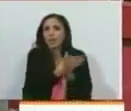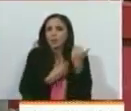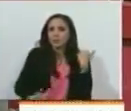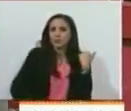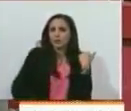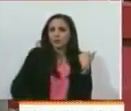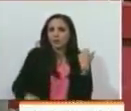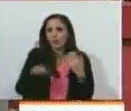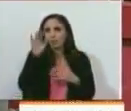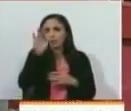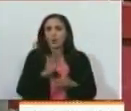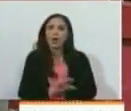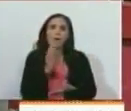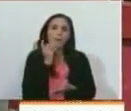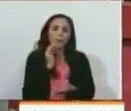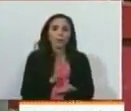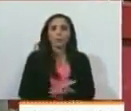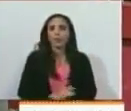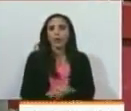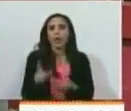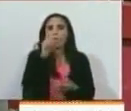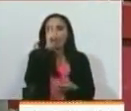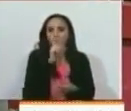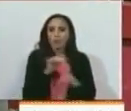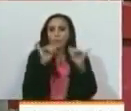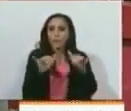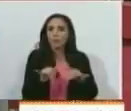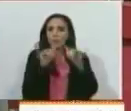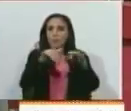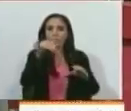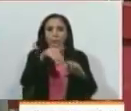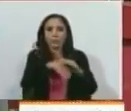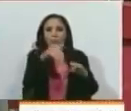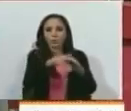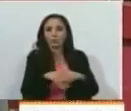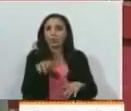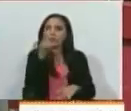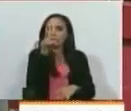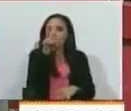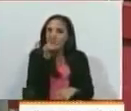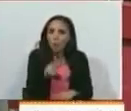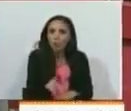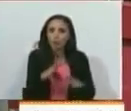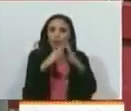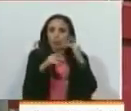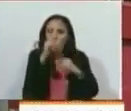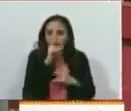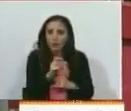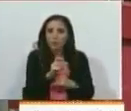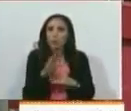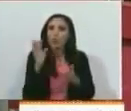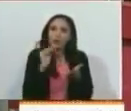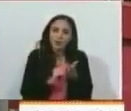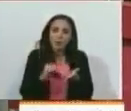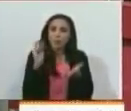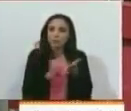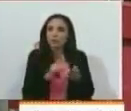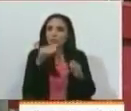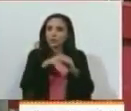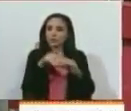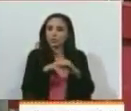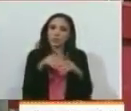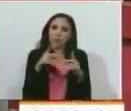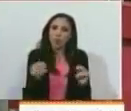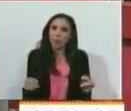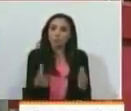que es contraproducente todos los años una elección por una cosa distinta. No podemos tomar las decisiones porque viene una elección, o no es bueno hacerlo por tal o cual cosa. No, vale, las hacemos